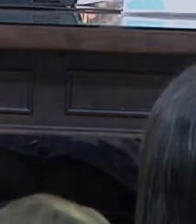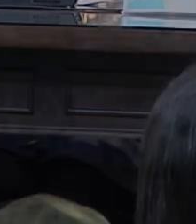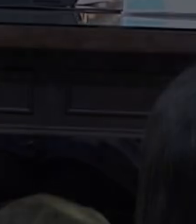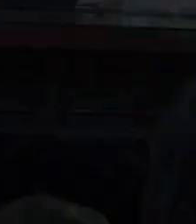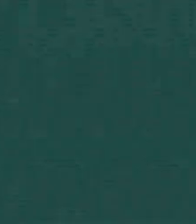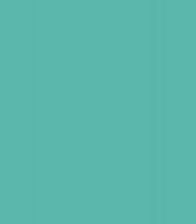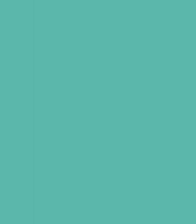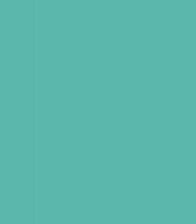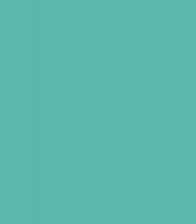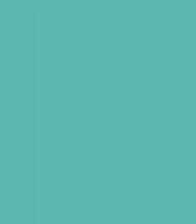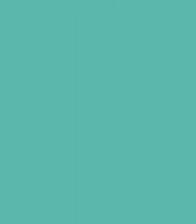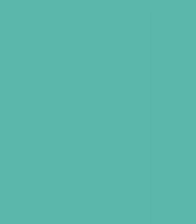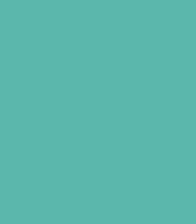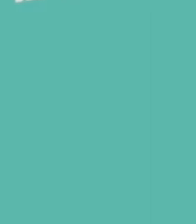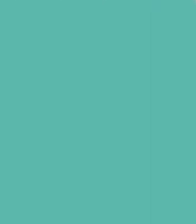revierta.